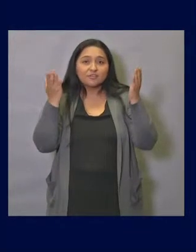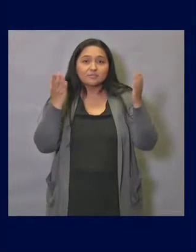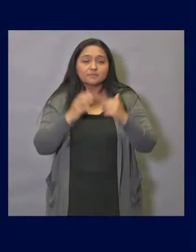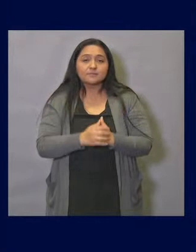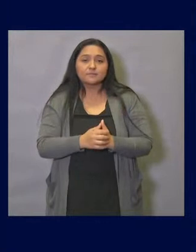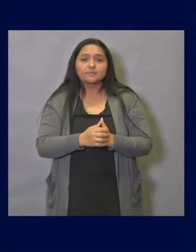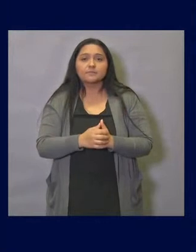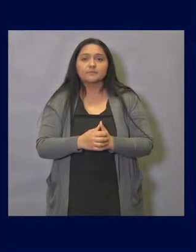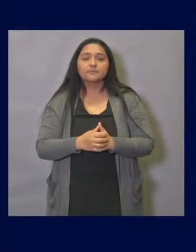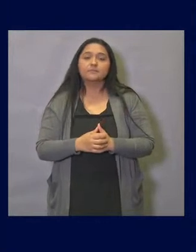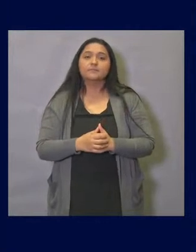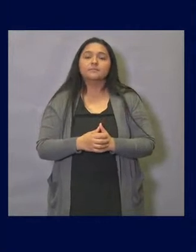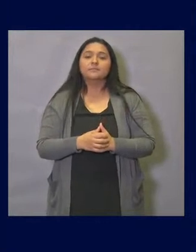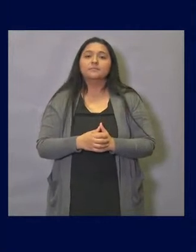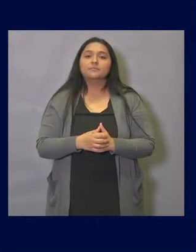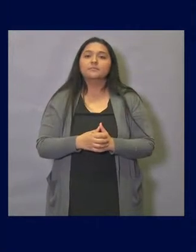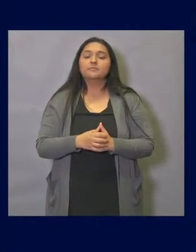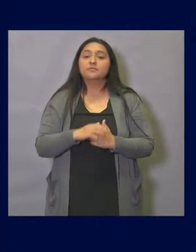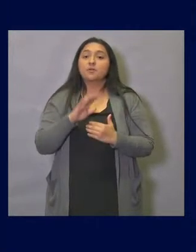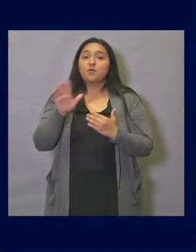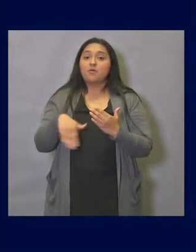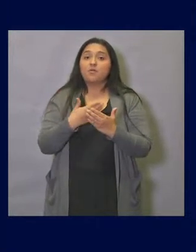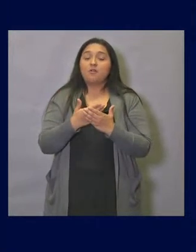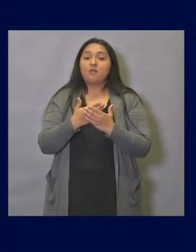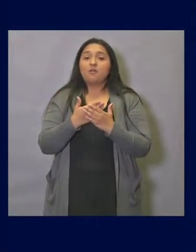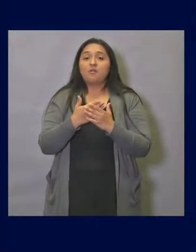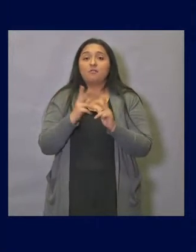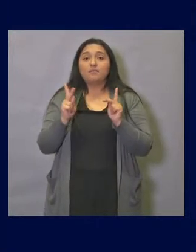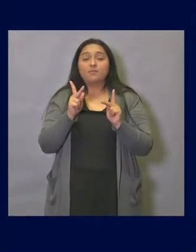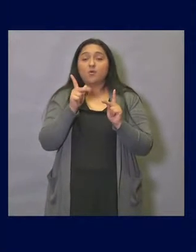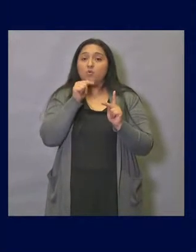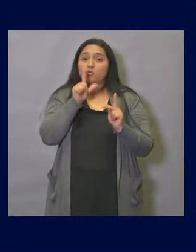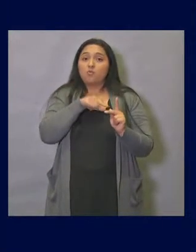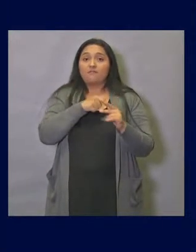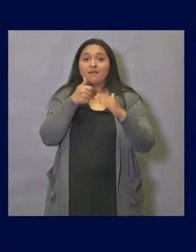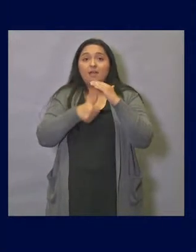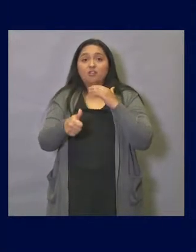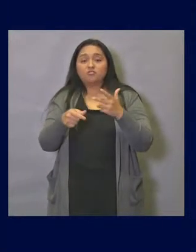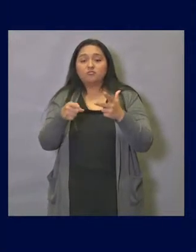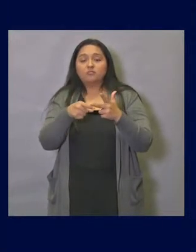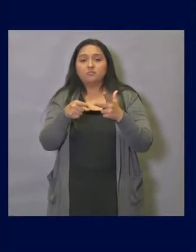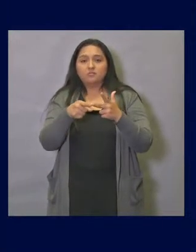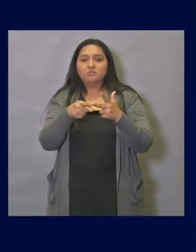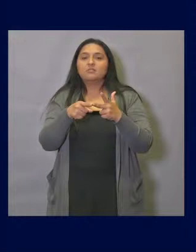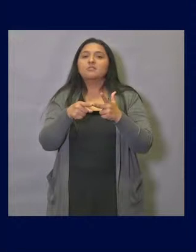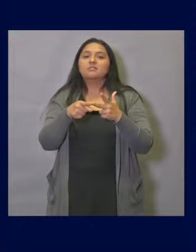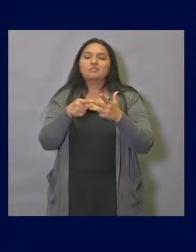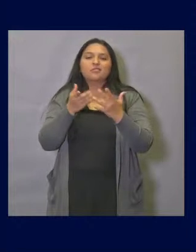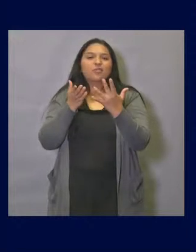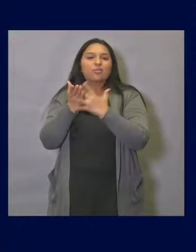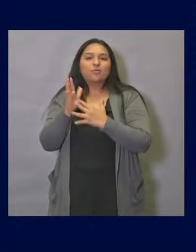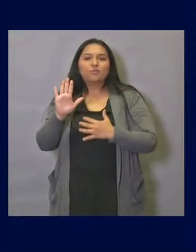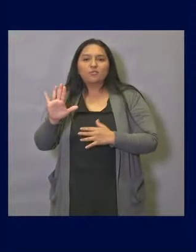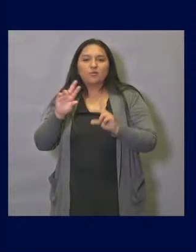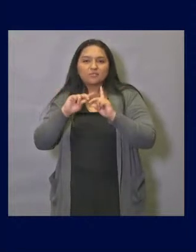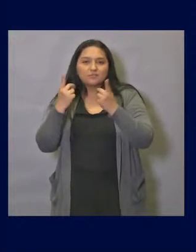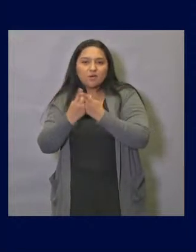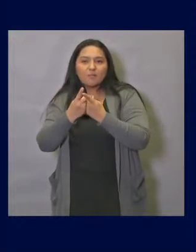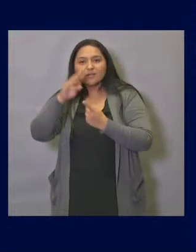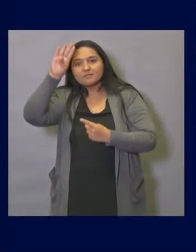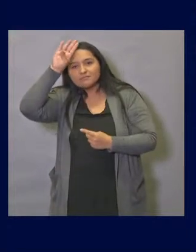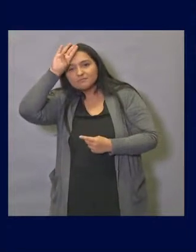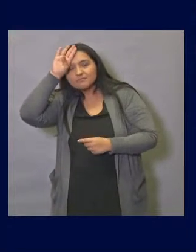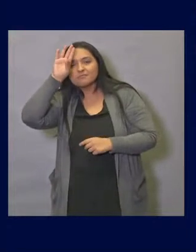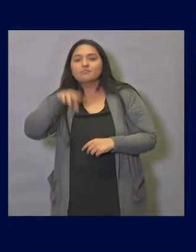socorristas. Todas las agencias en esta categoría se han asociado con su departamento de bomberos o departamento de